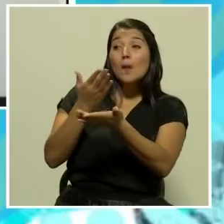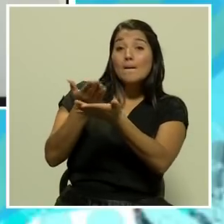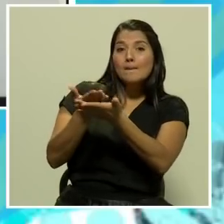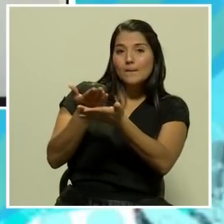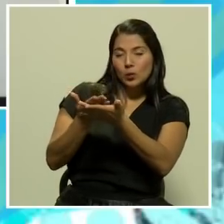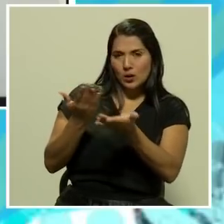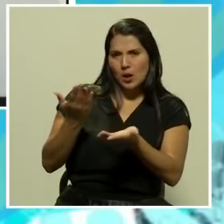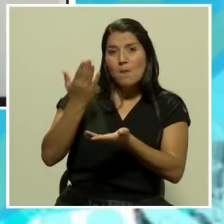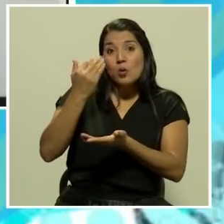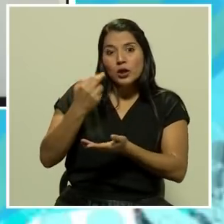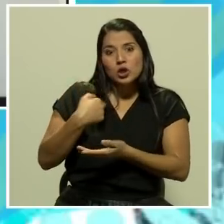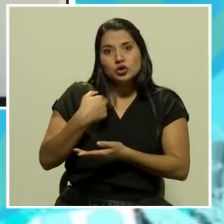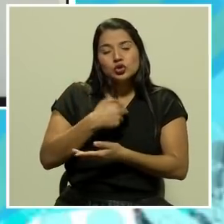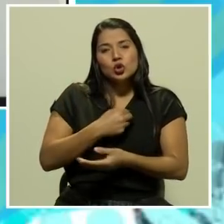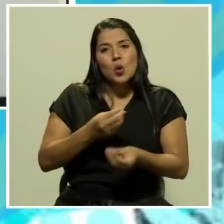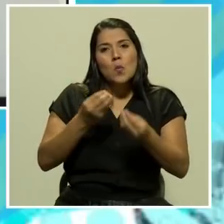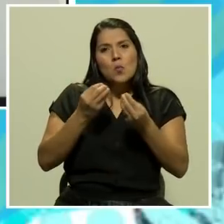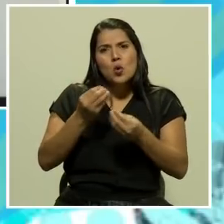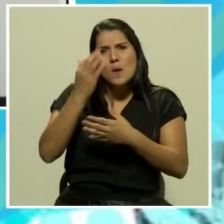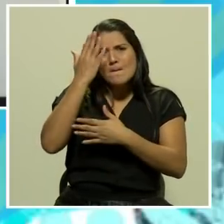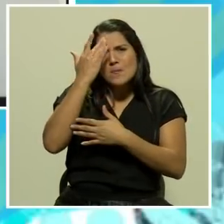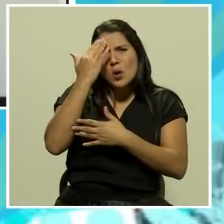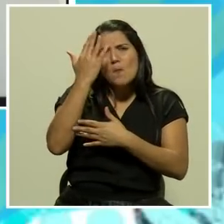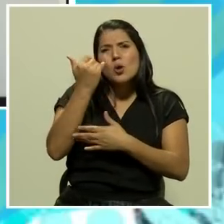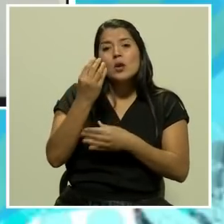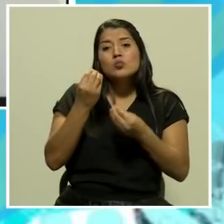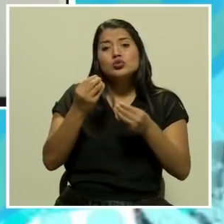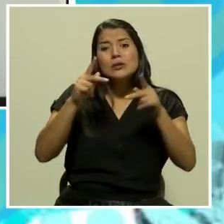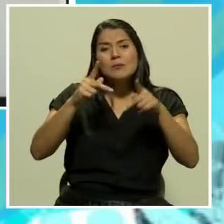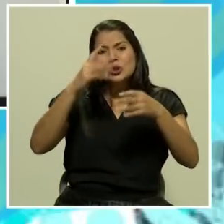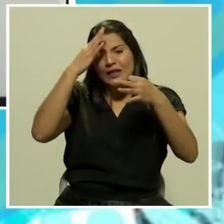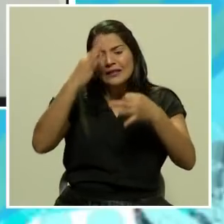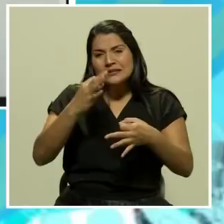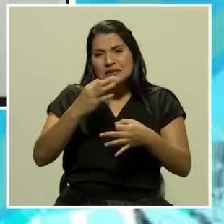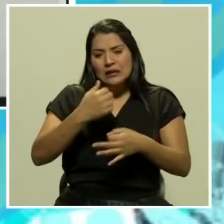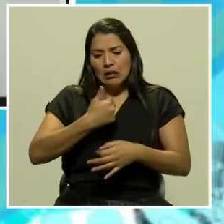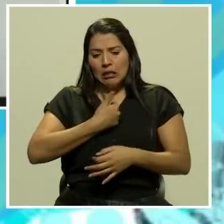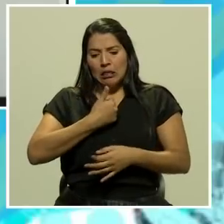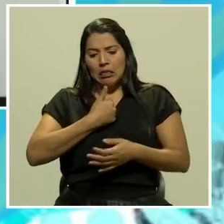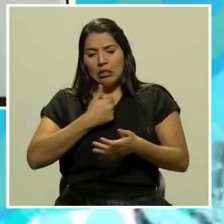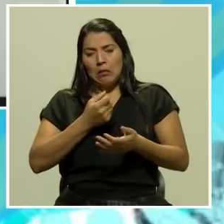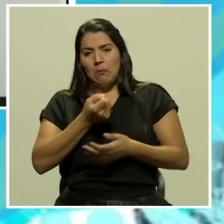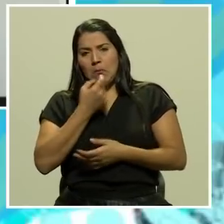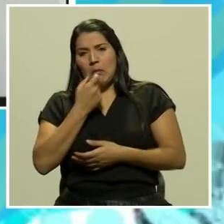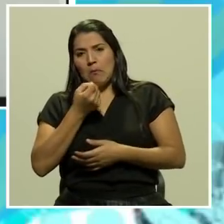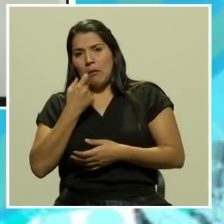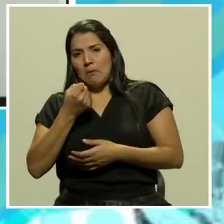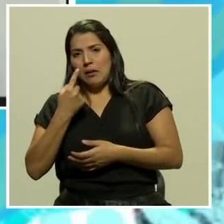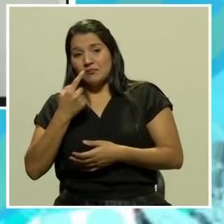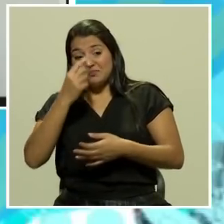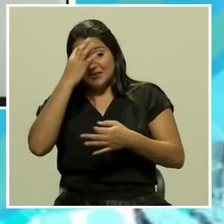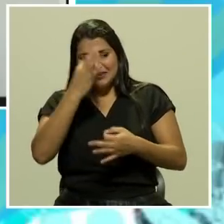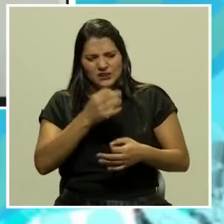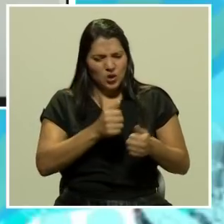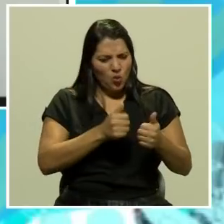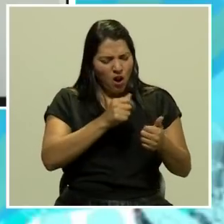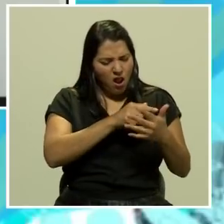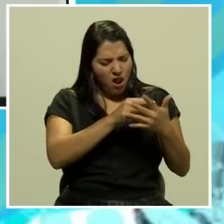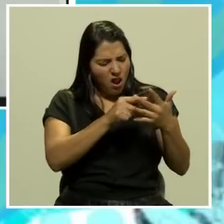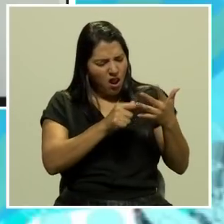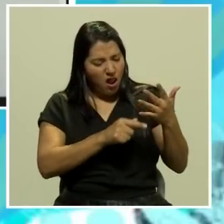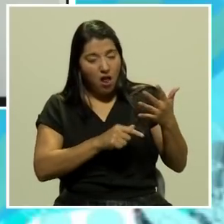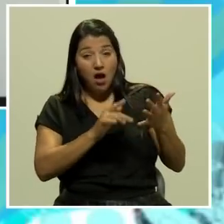porque estábamos muy preocupados por la automedicación. Estamos observando, por información de colegas en el sector público y en el